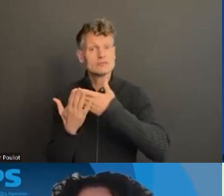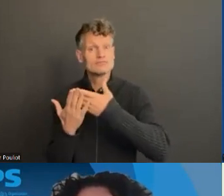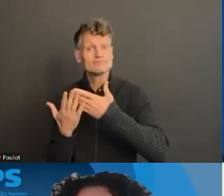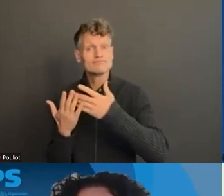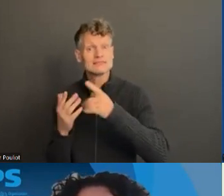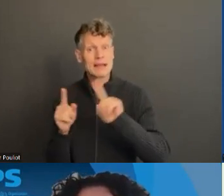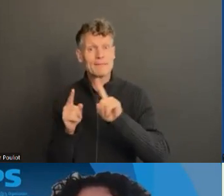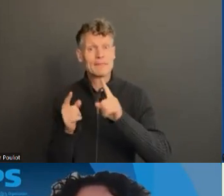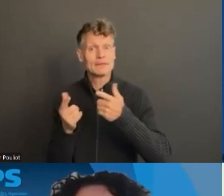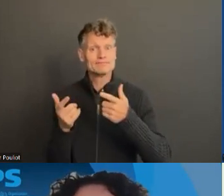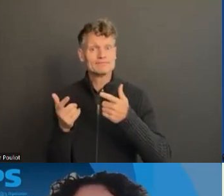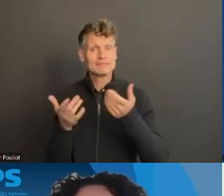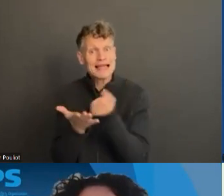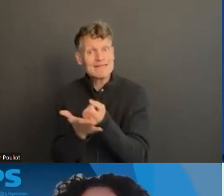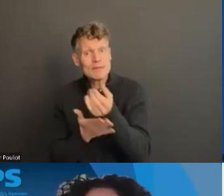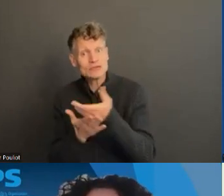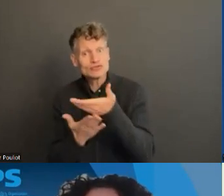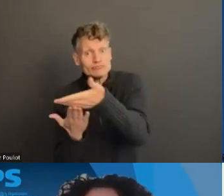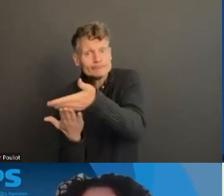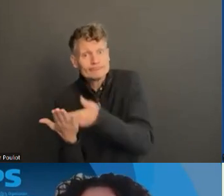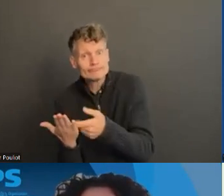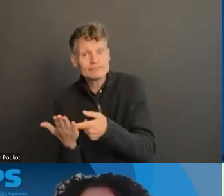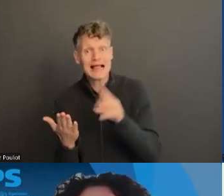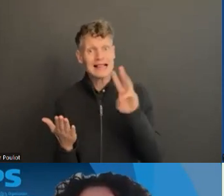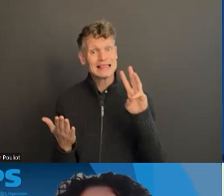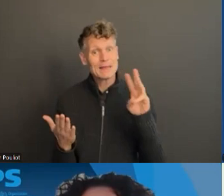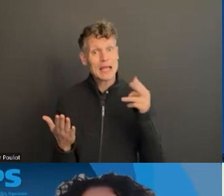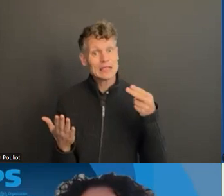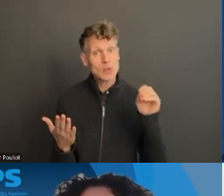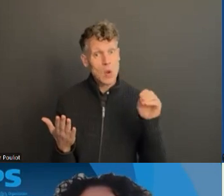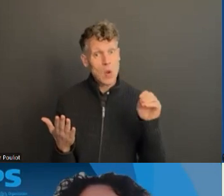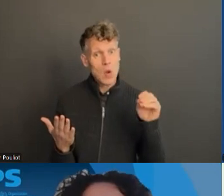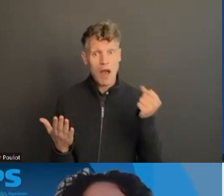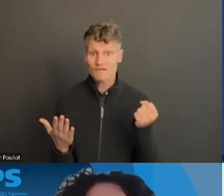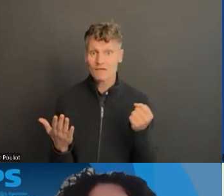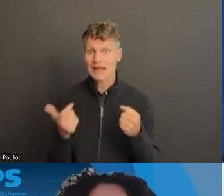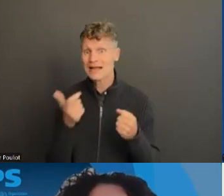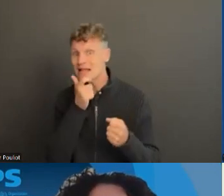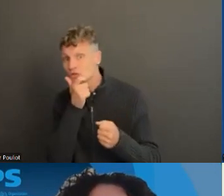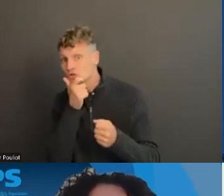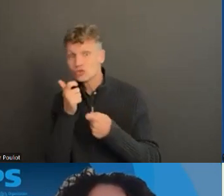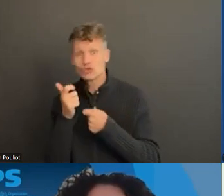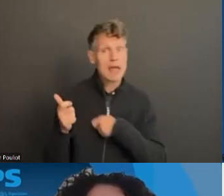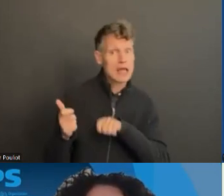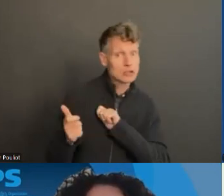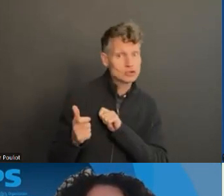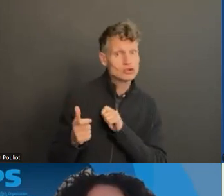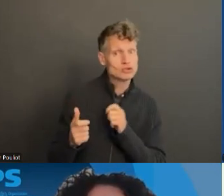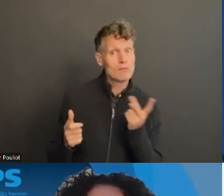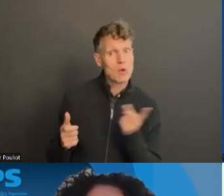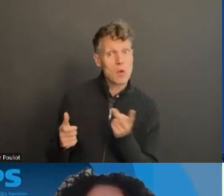y el apoyo, el soporte técnico para su implementación. Gracias.